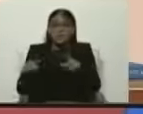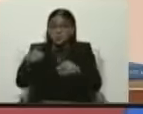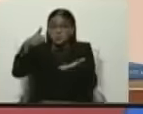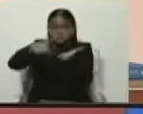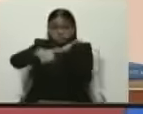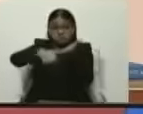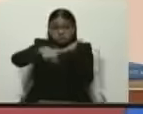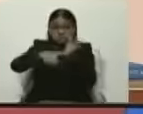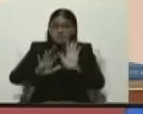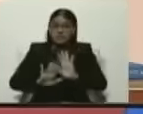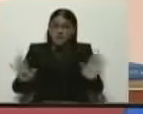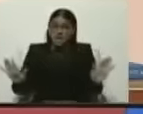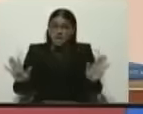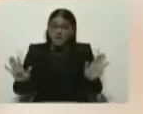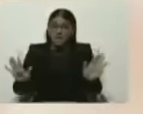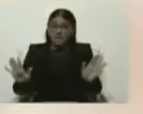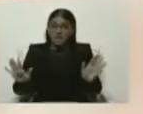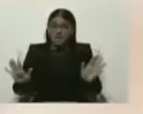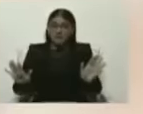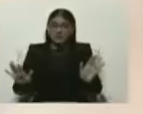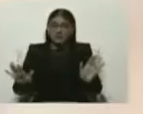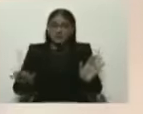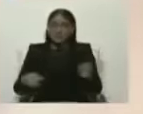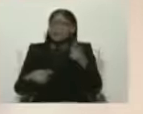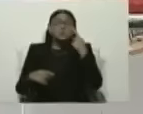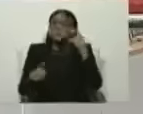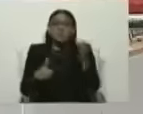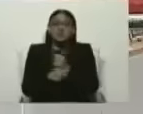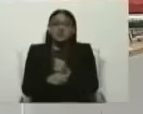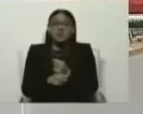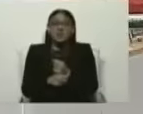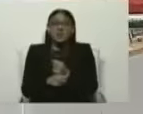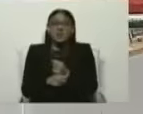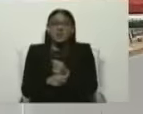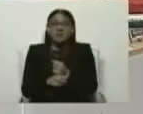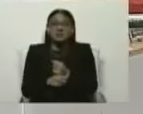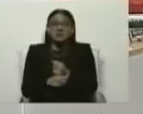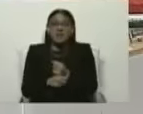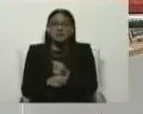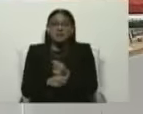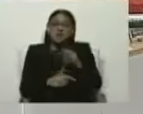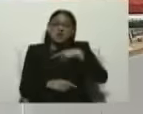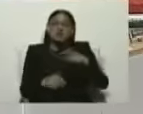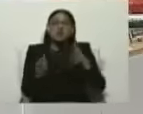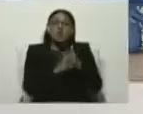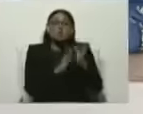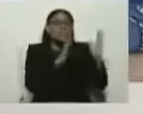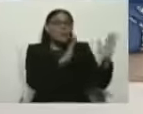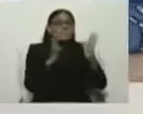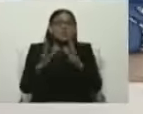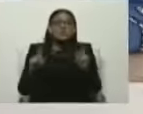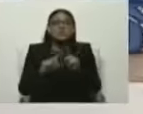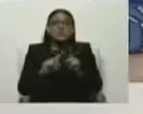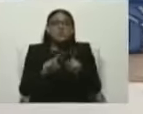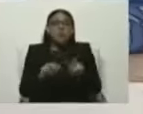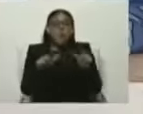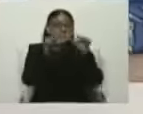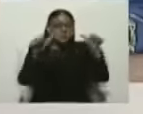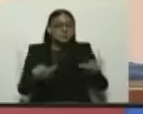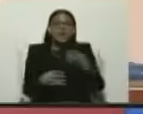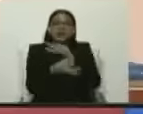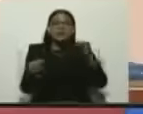por el cartahuella, sin que usted se dé cuenta, pero que es un proceso automatizado, se activa la pantalla.